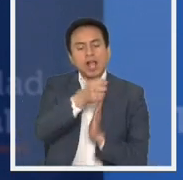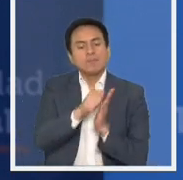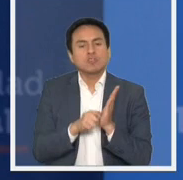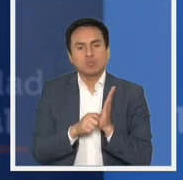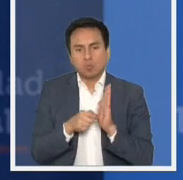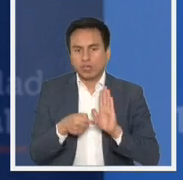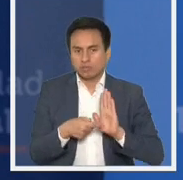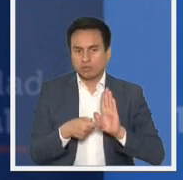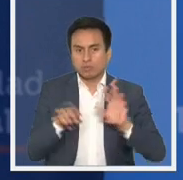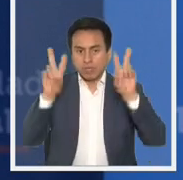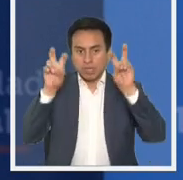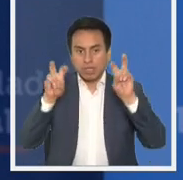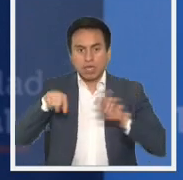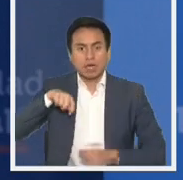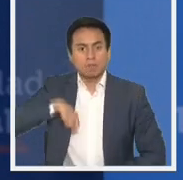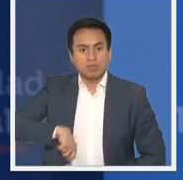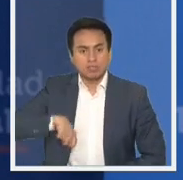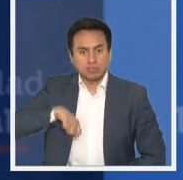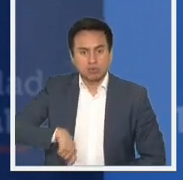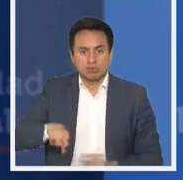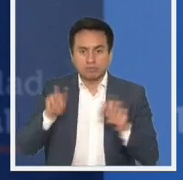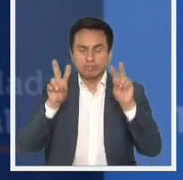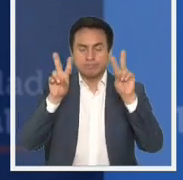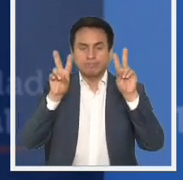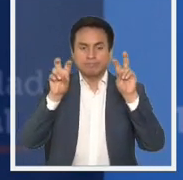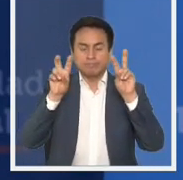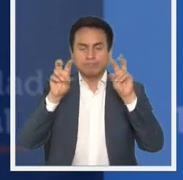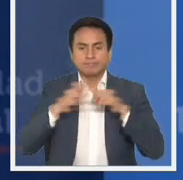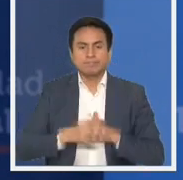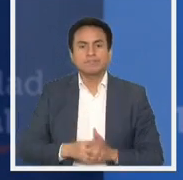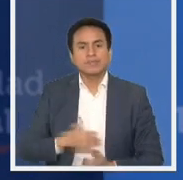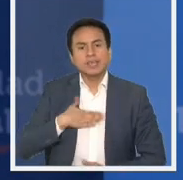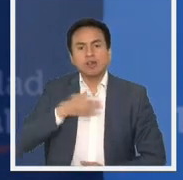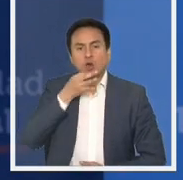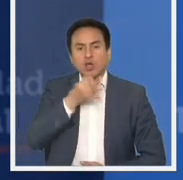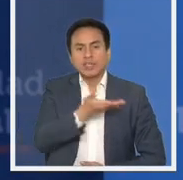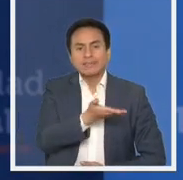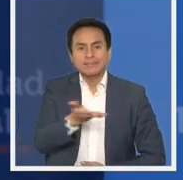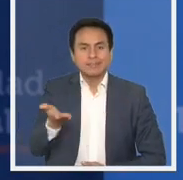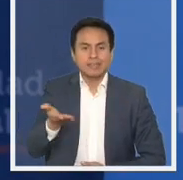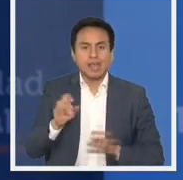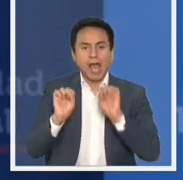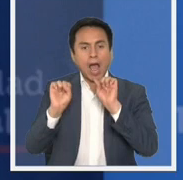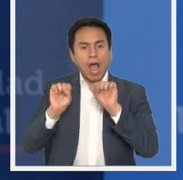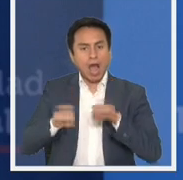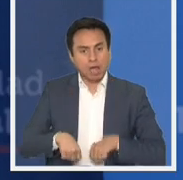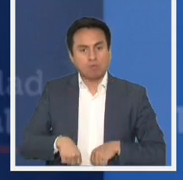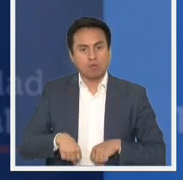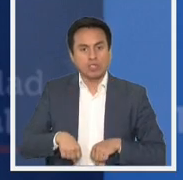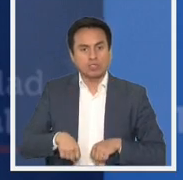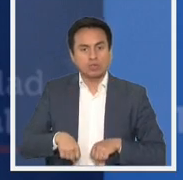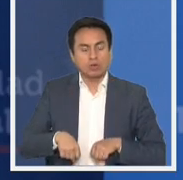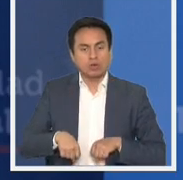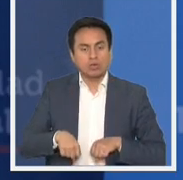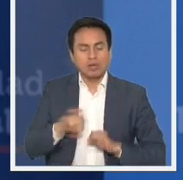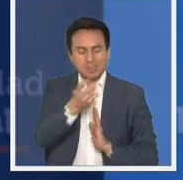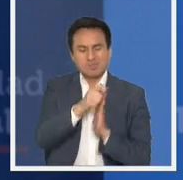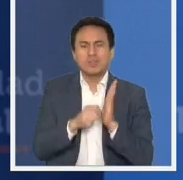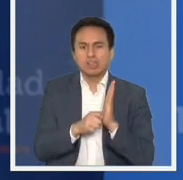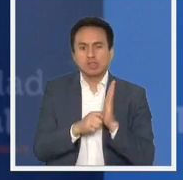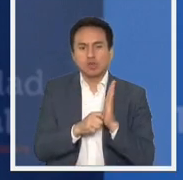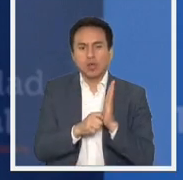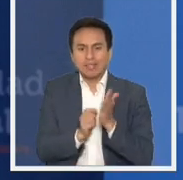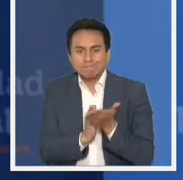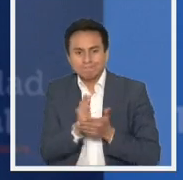presupuesto en materia de pensiones quiero decirles que la aprobación de este presupuesto